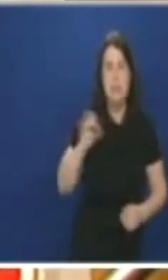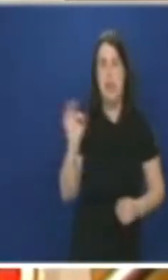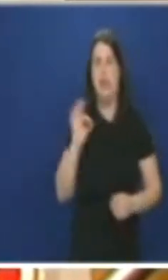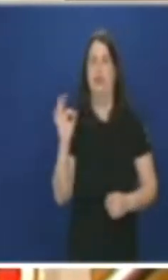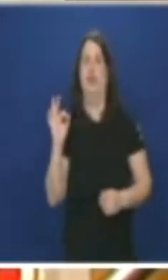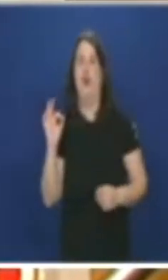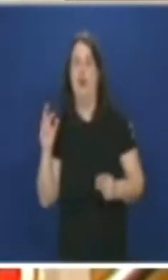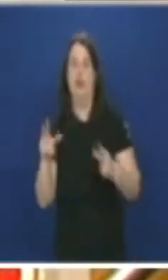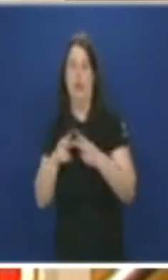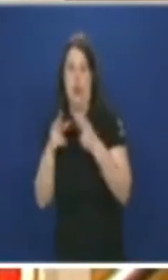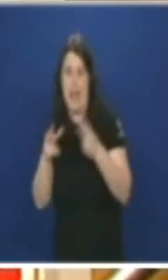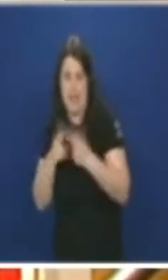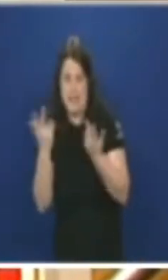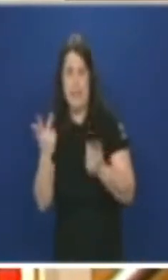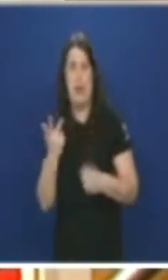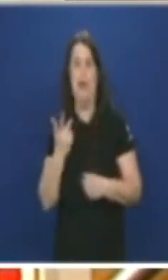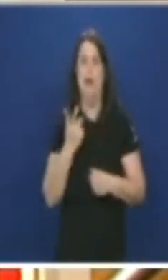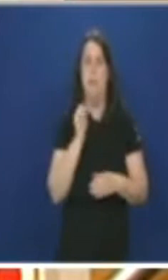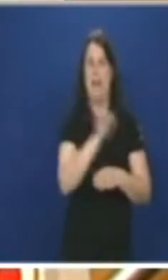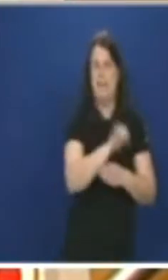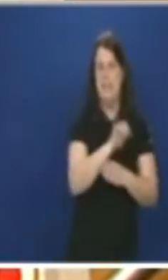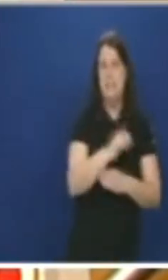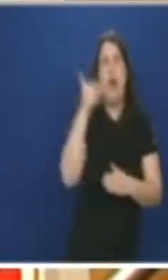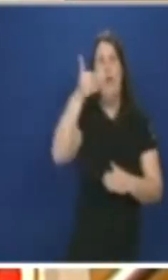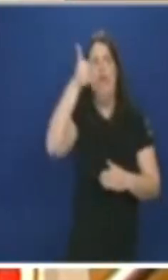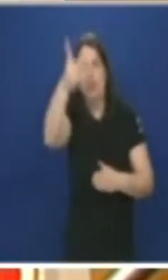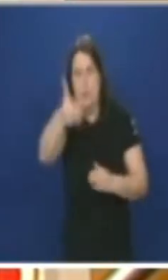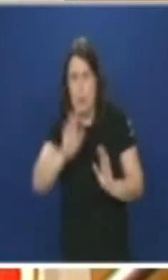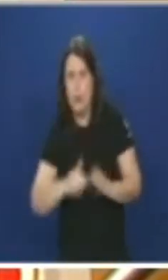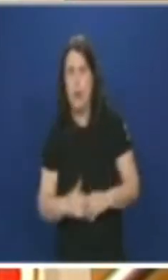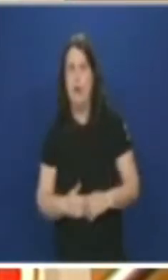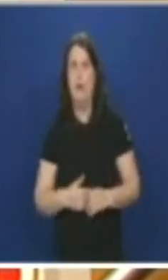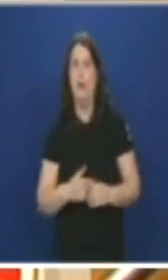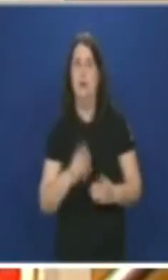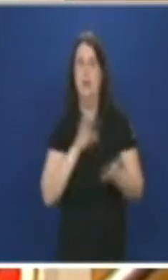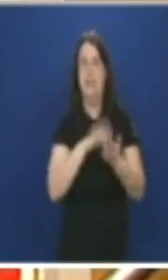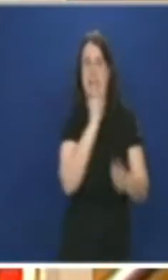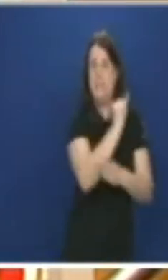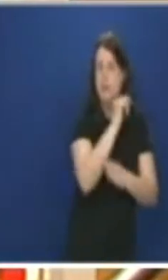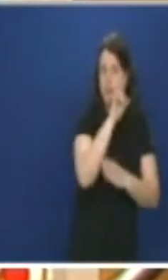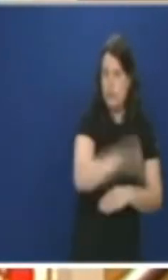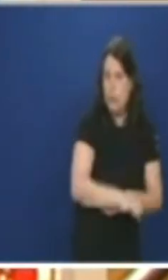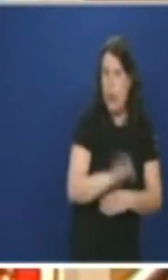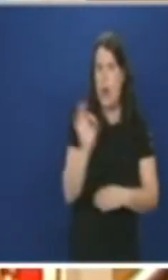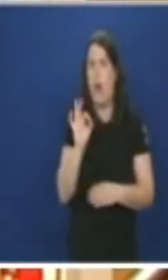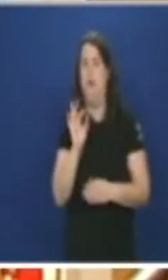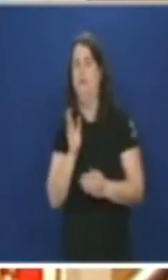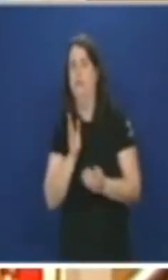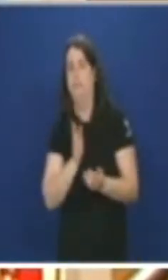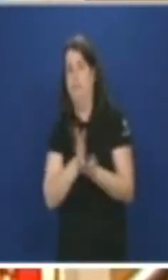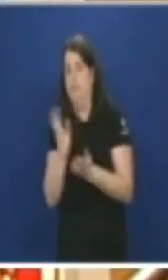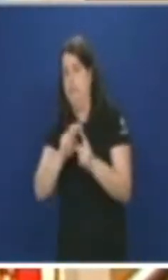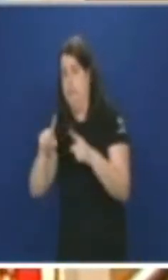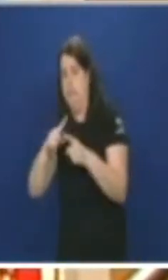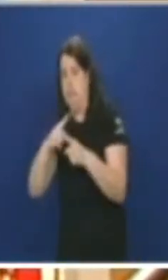socialistas, pasatistas ou futuristas, institucionais ou racionalistas,